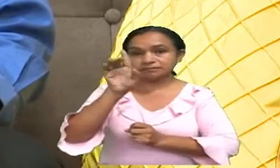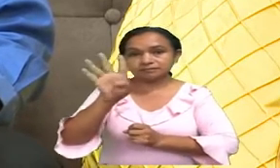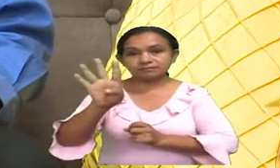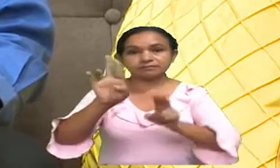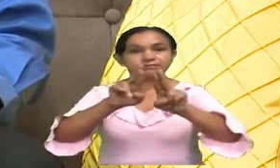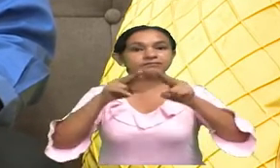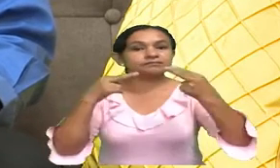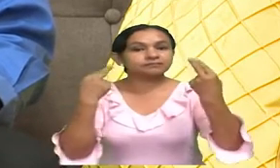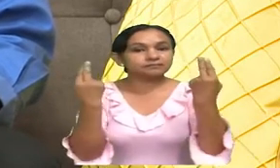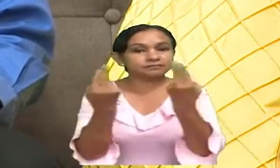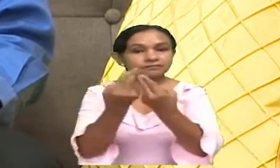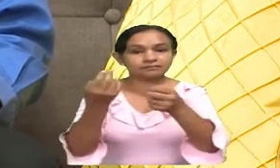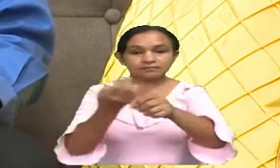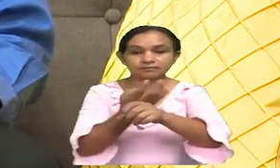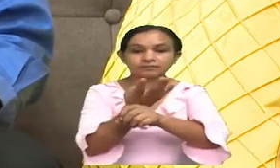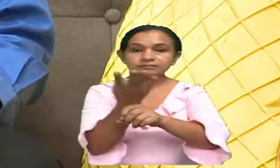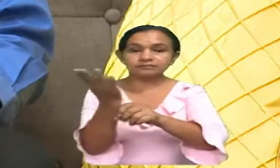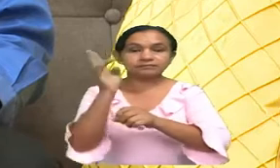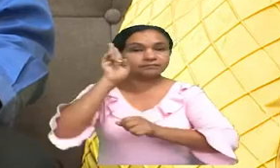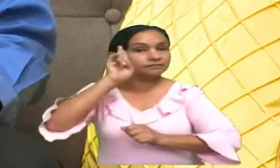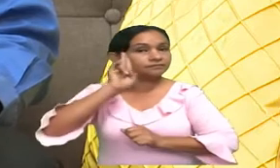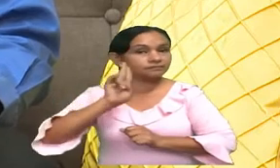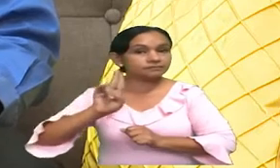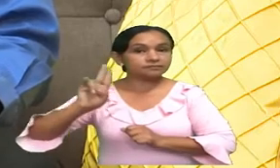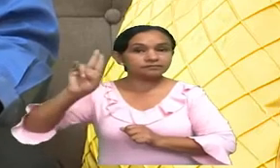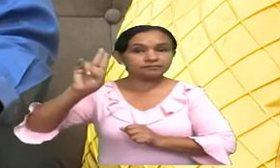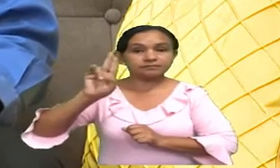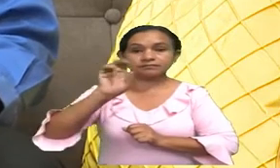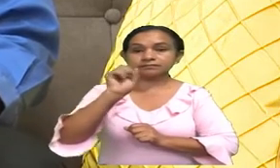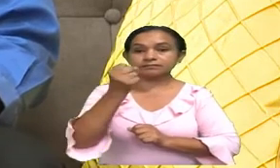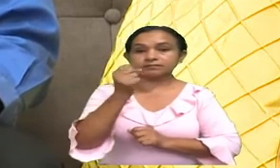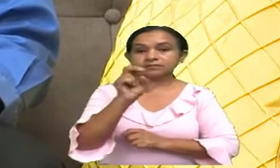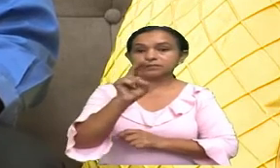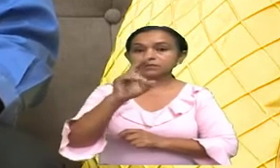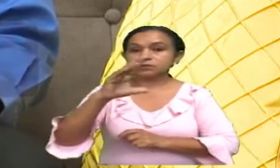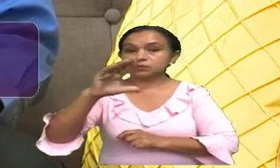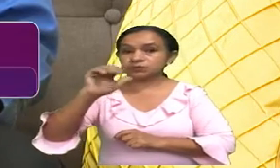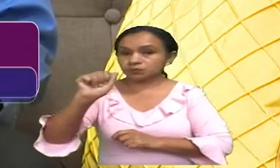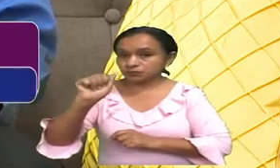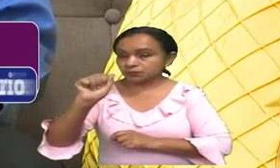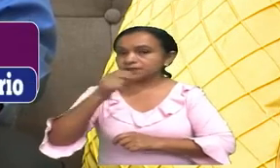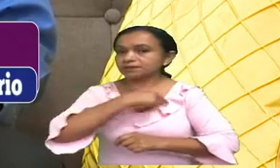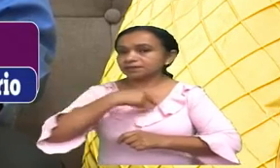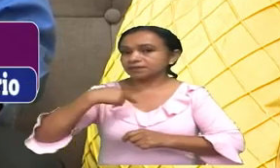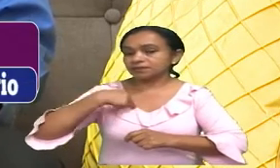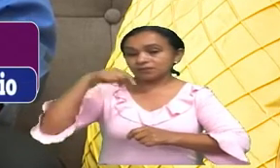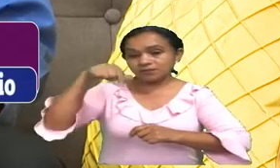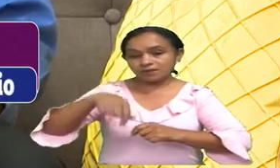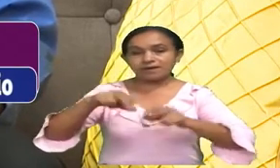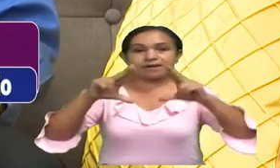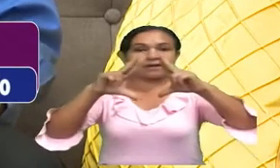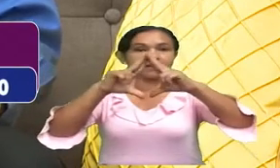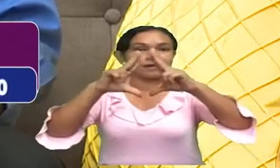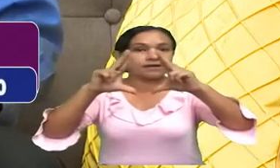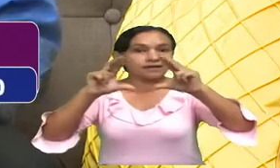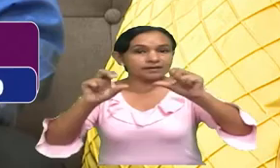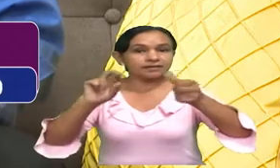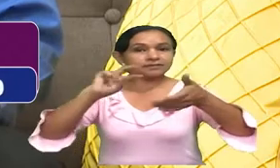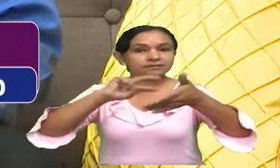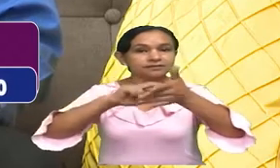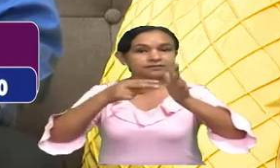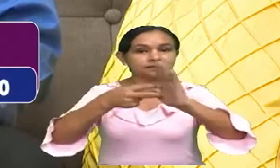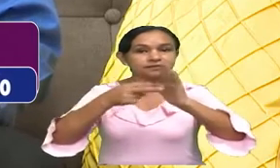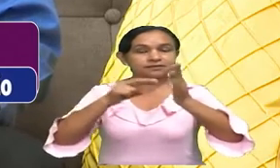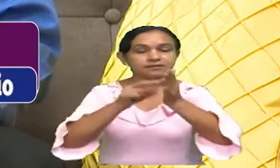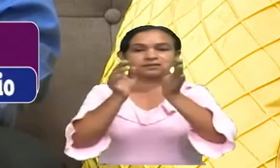sesión ordinaria del Consejo Superior Universitario SUCA, la cual se realizó en nuestro país. Ello ha significado un